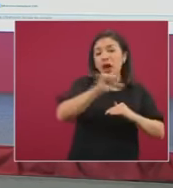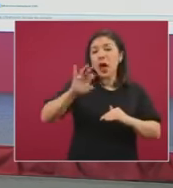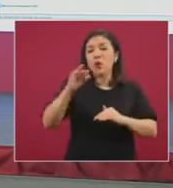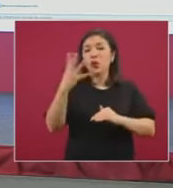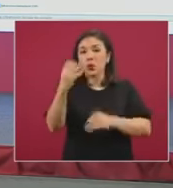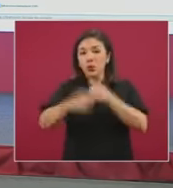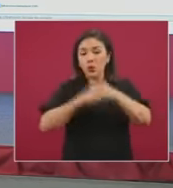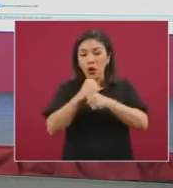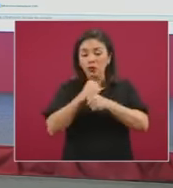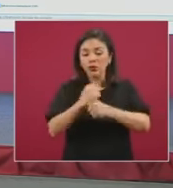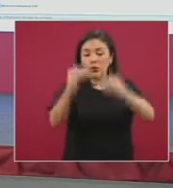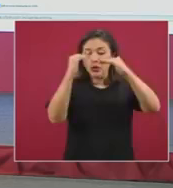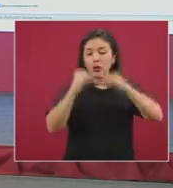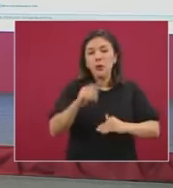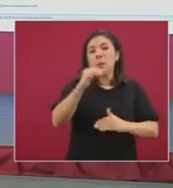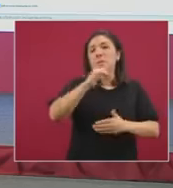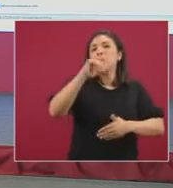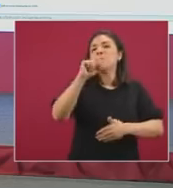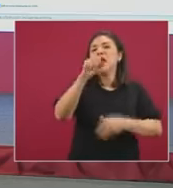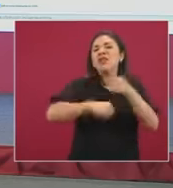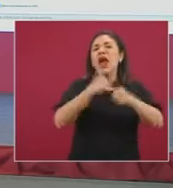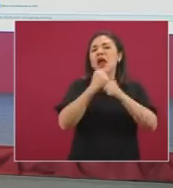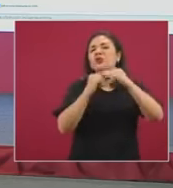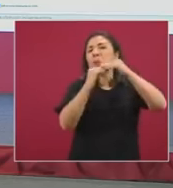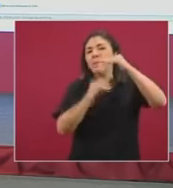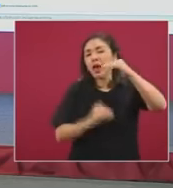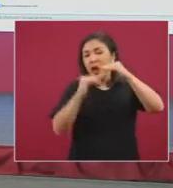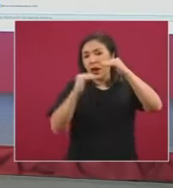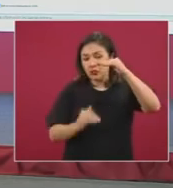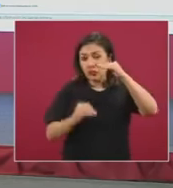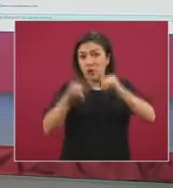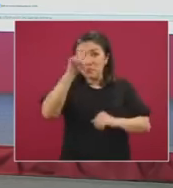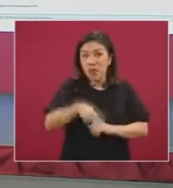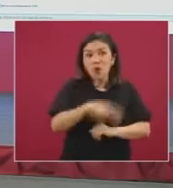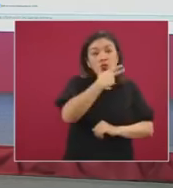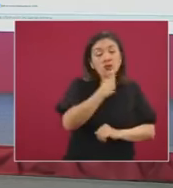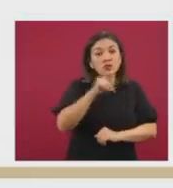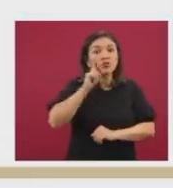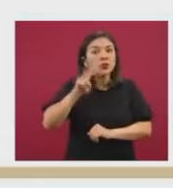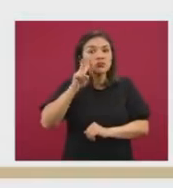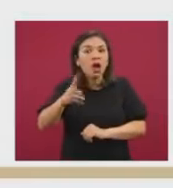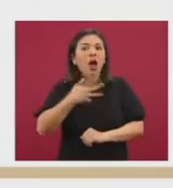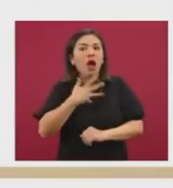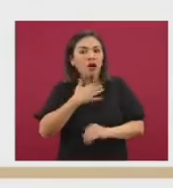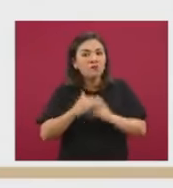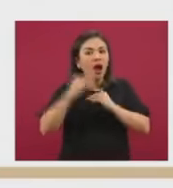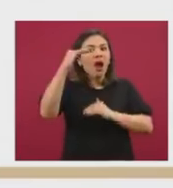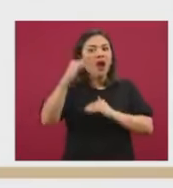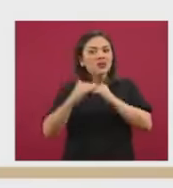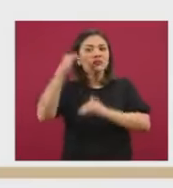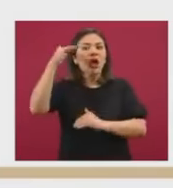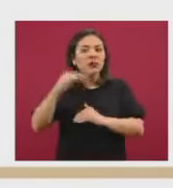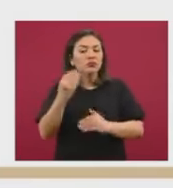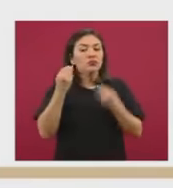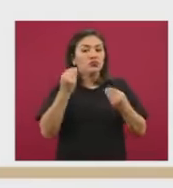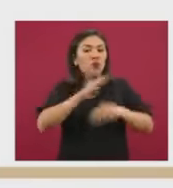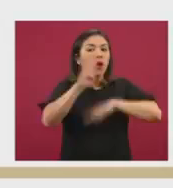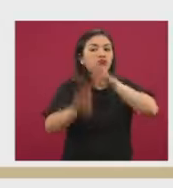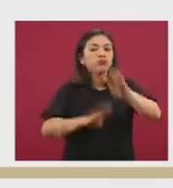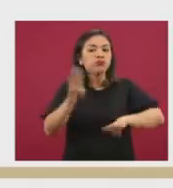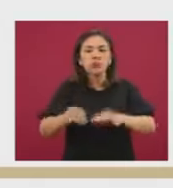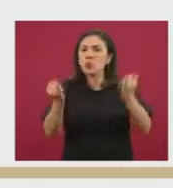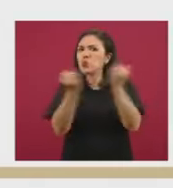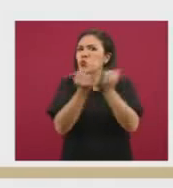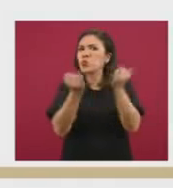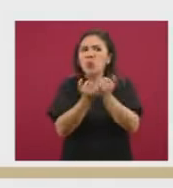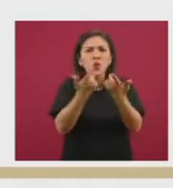de 20 años. Y realmente tanto en hombres como en mujeres hemos tenido excesos de mortalidad, tanto en los